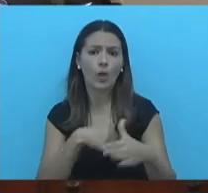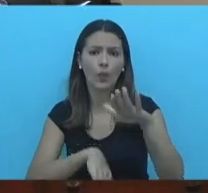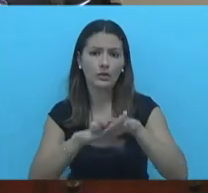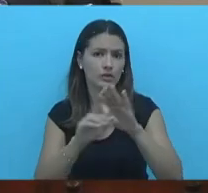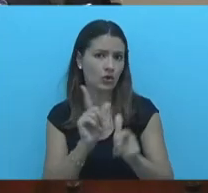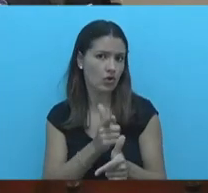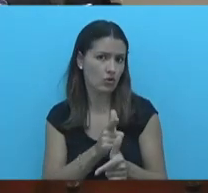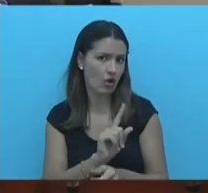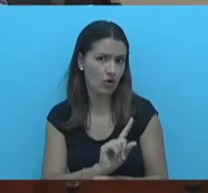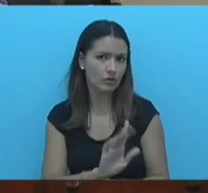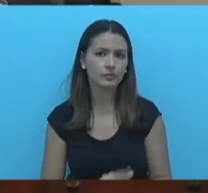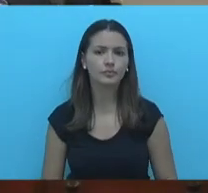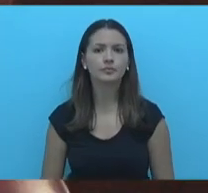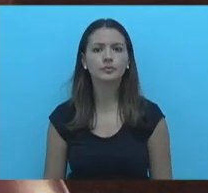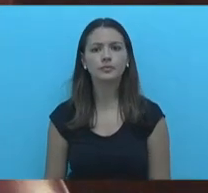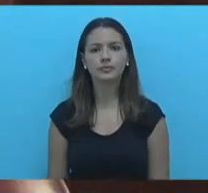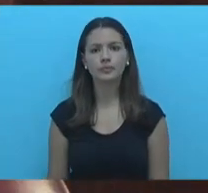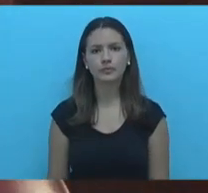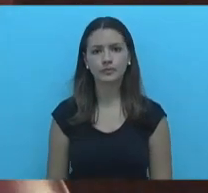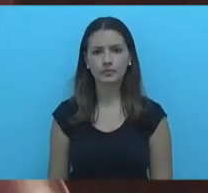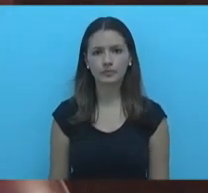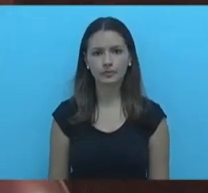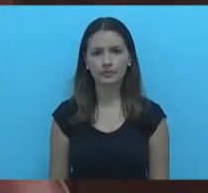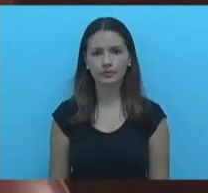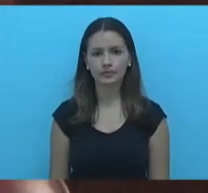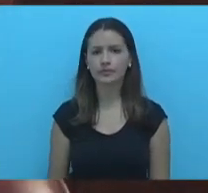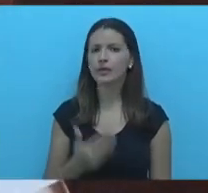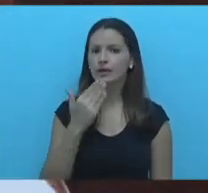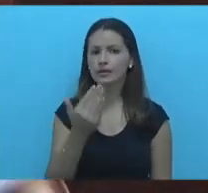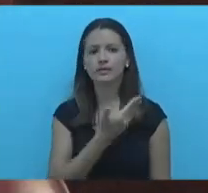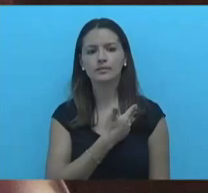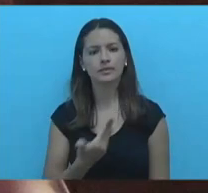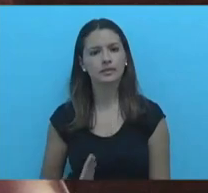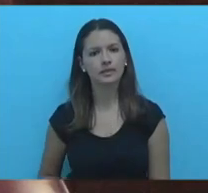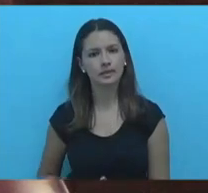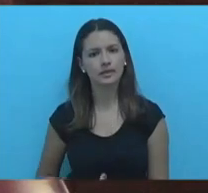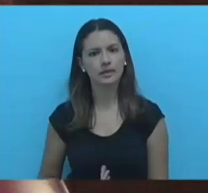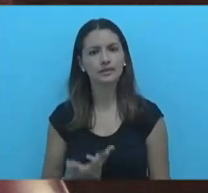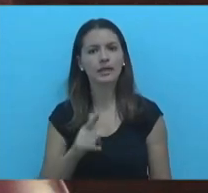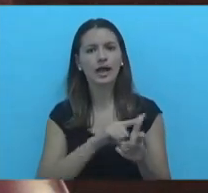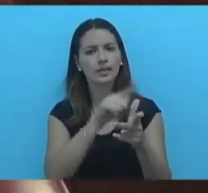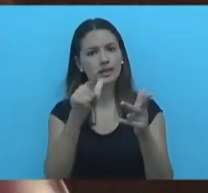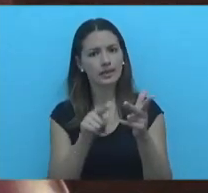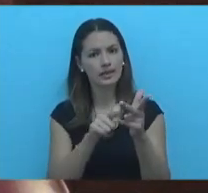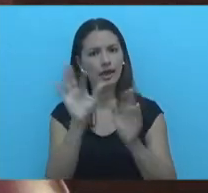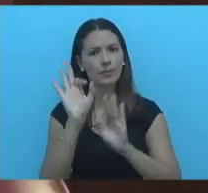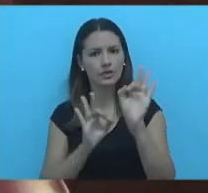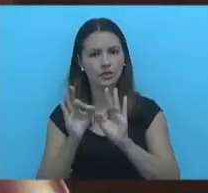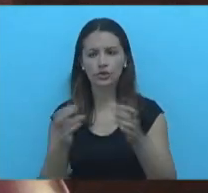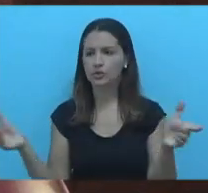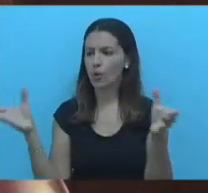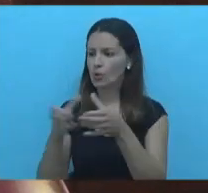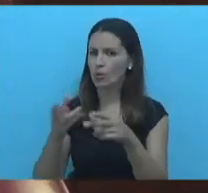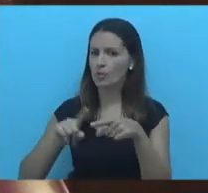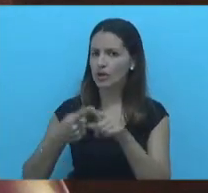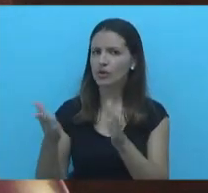palabra. Gracias, presidente. Es para solicitar el ingreso de 3 iniciativas de nuestro bloque, acompañadas por